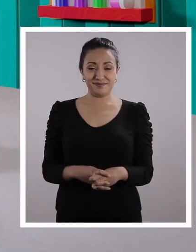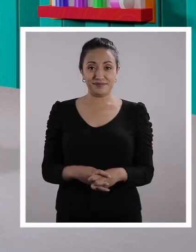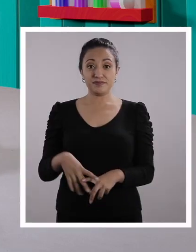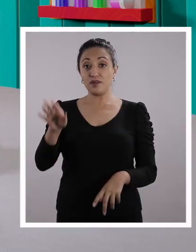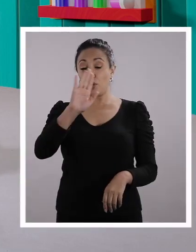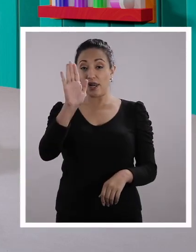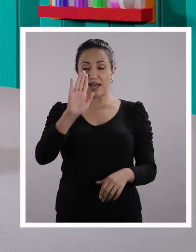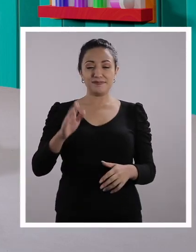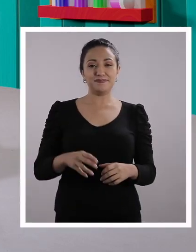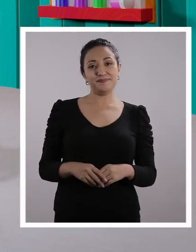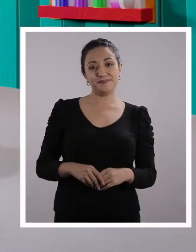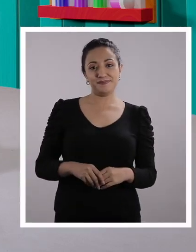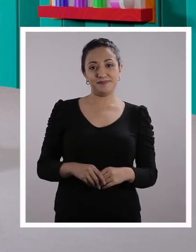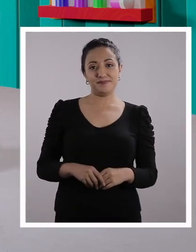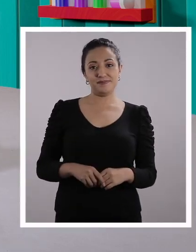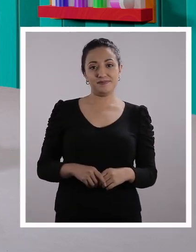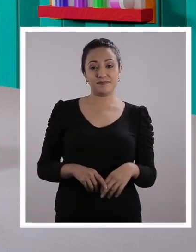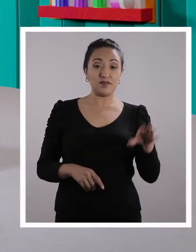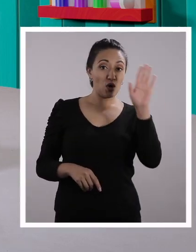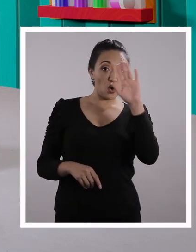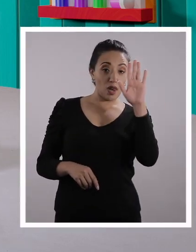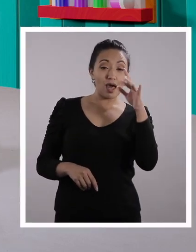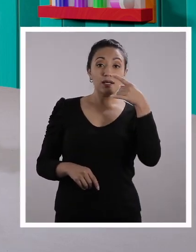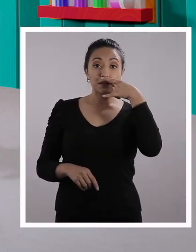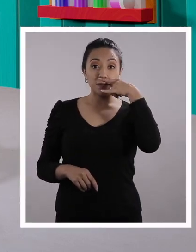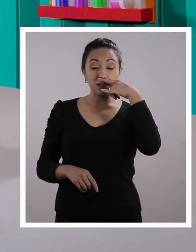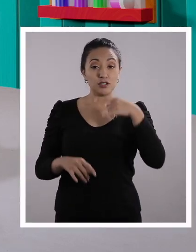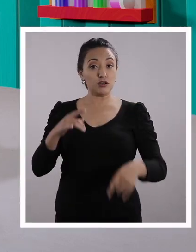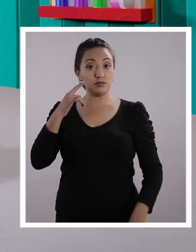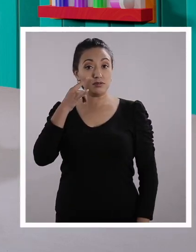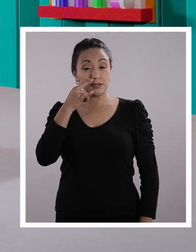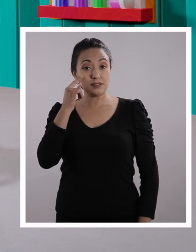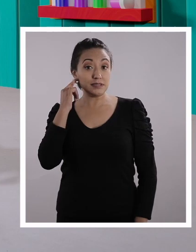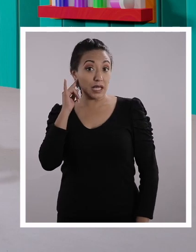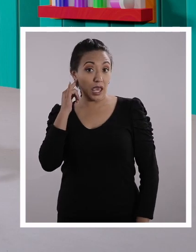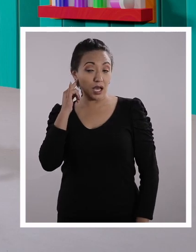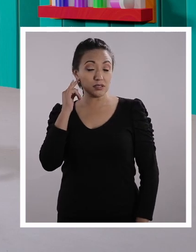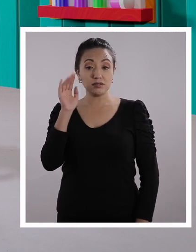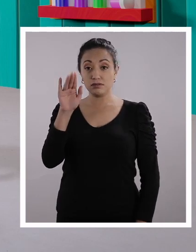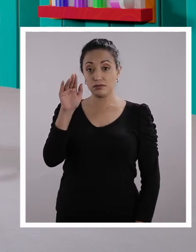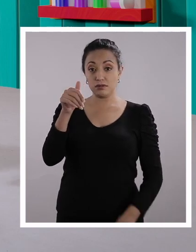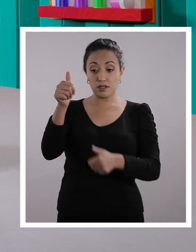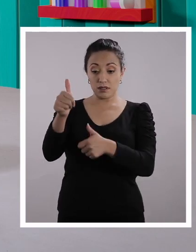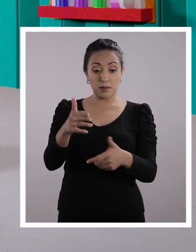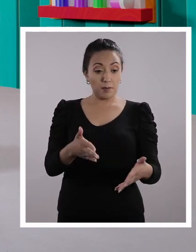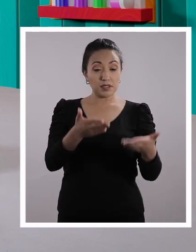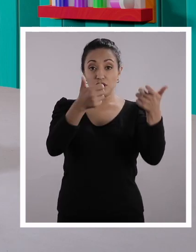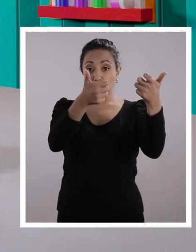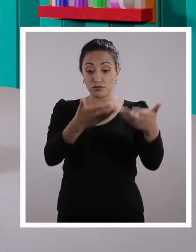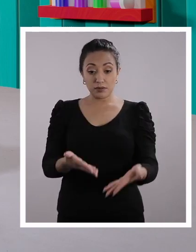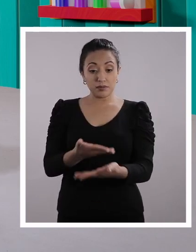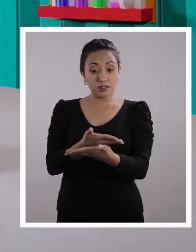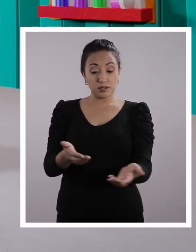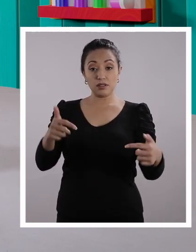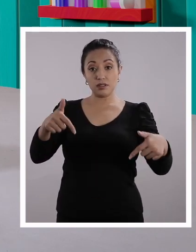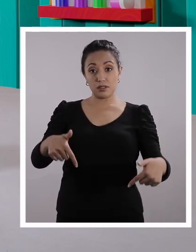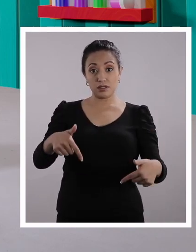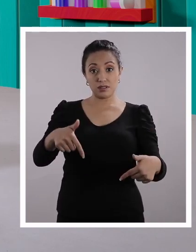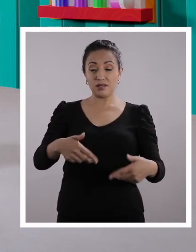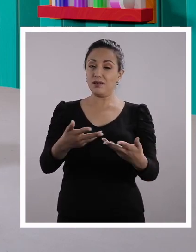hola chicos hola chicas bienvenidos y bienvenidas a un nuevo programa de